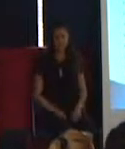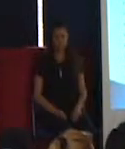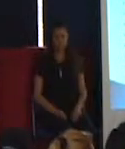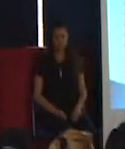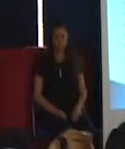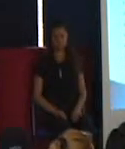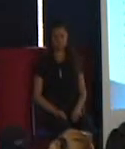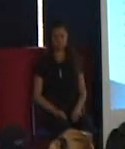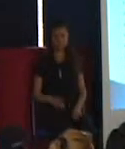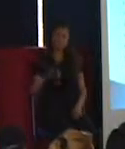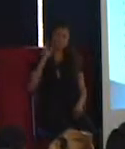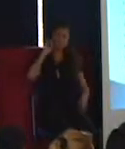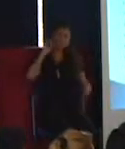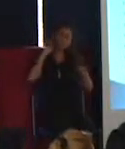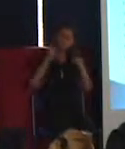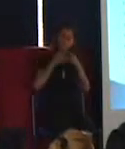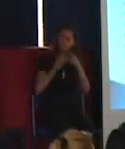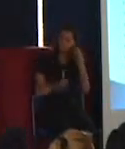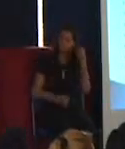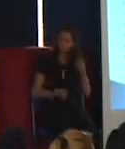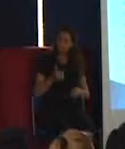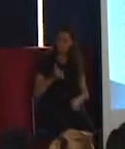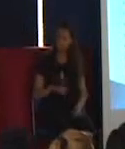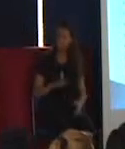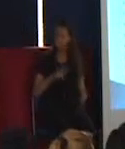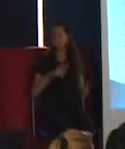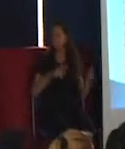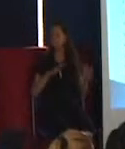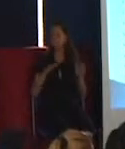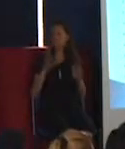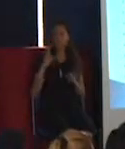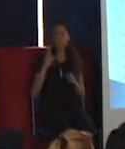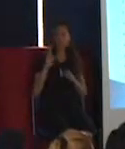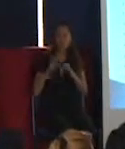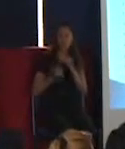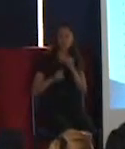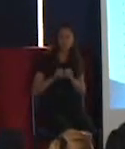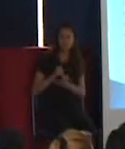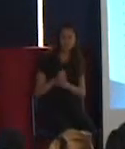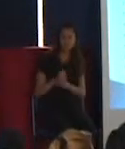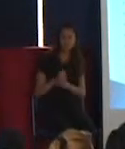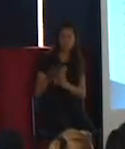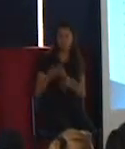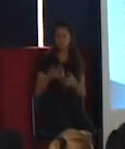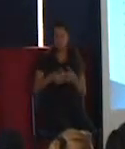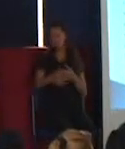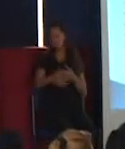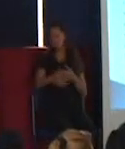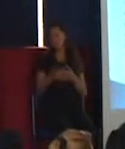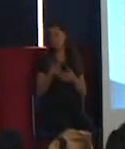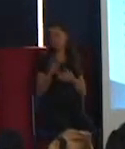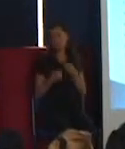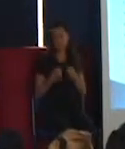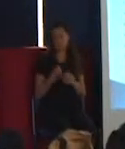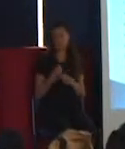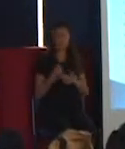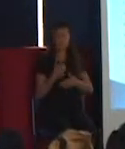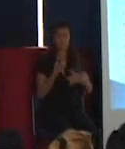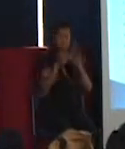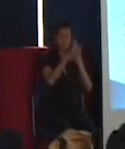Lo que se pretende es que alrededor de 2 años, ¿sí?, a partir de la